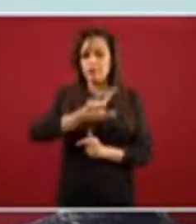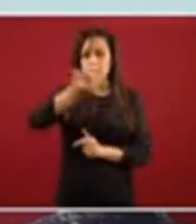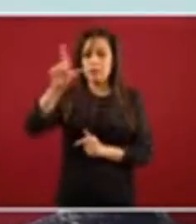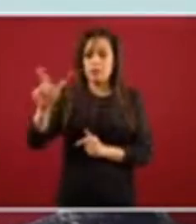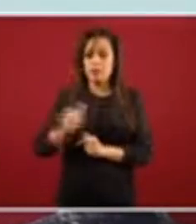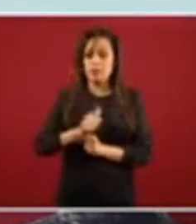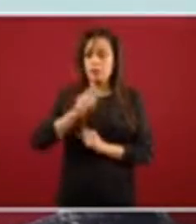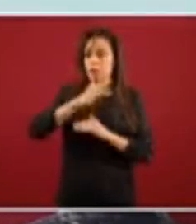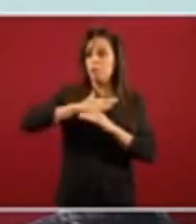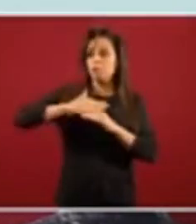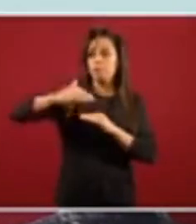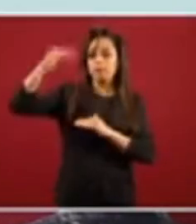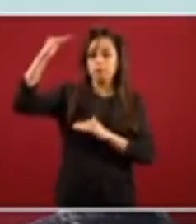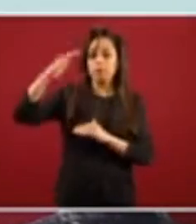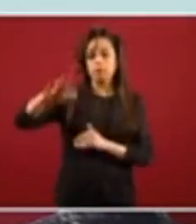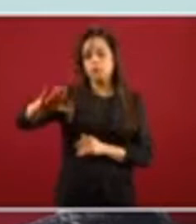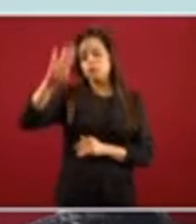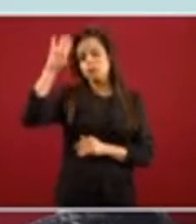extremadamente acelerado.